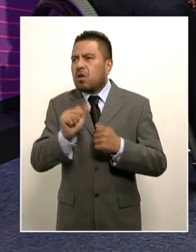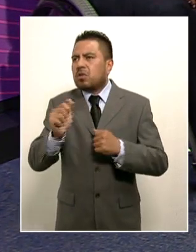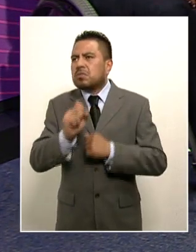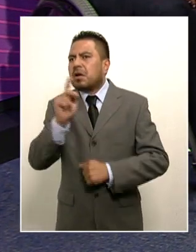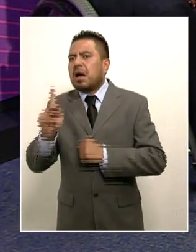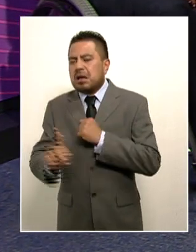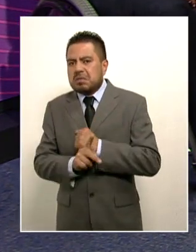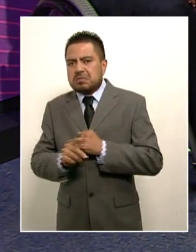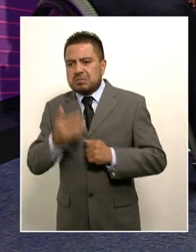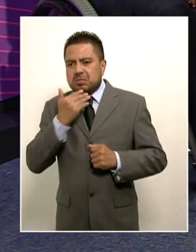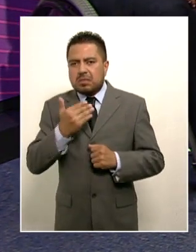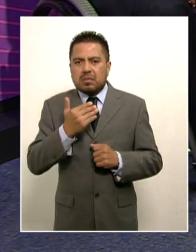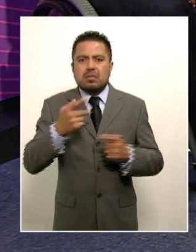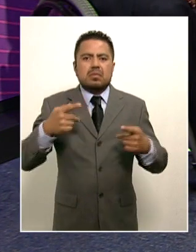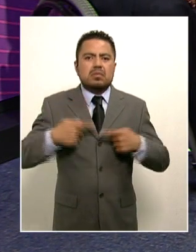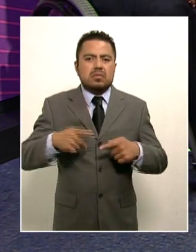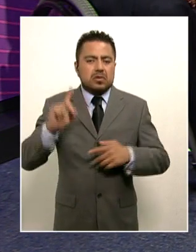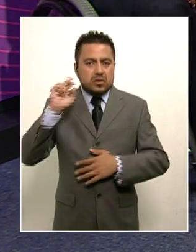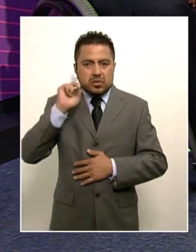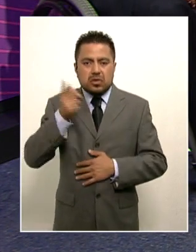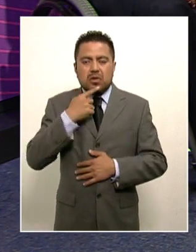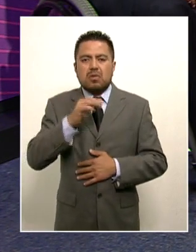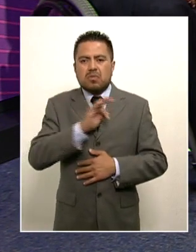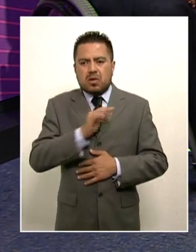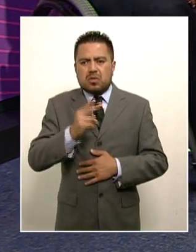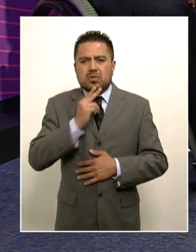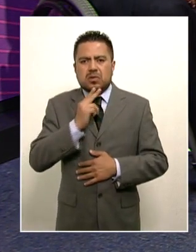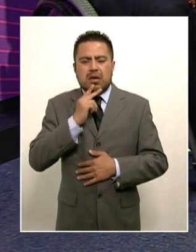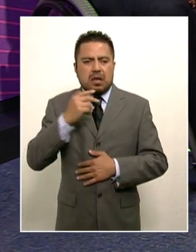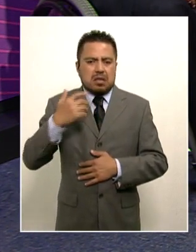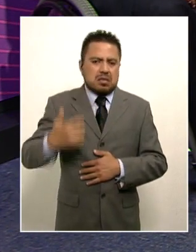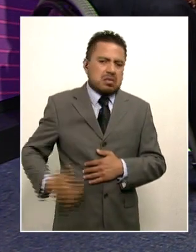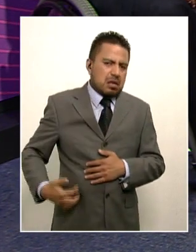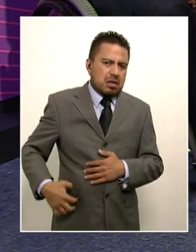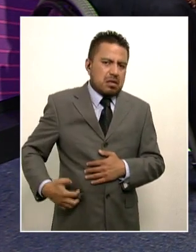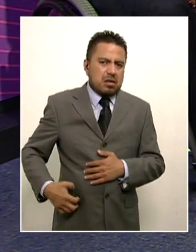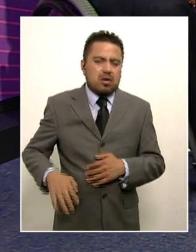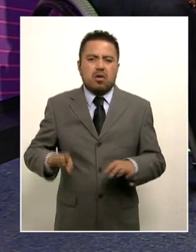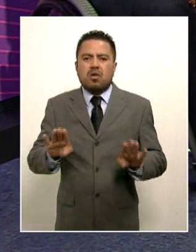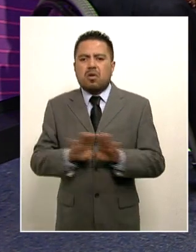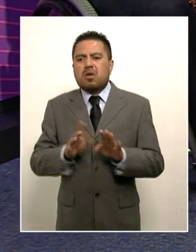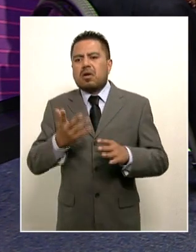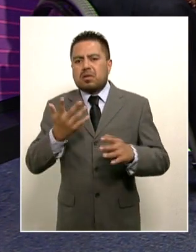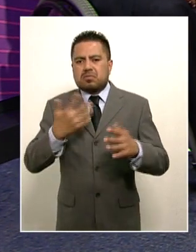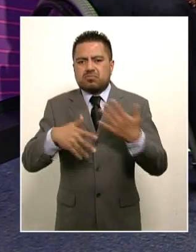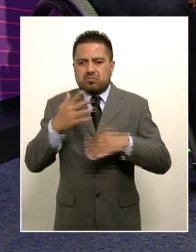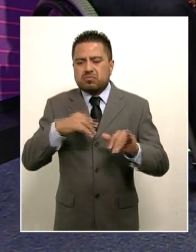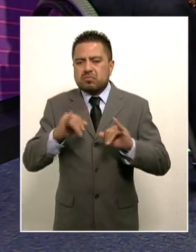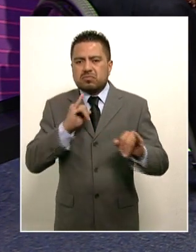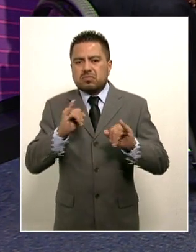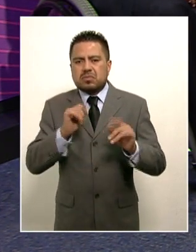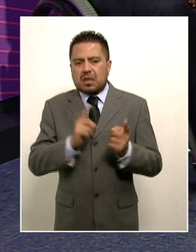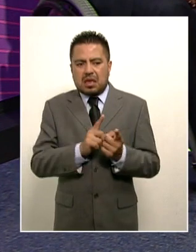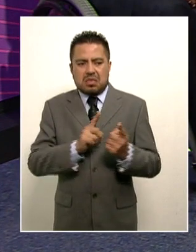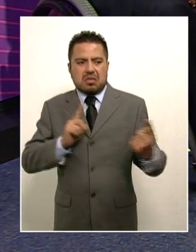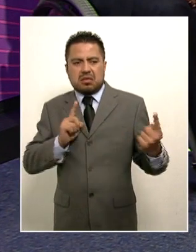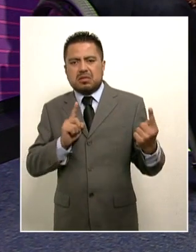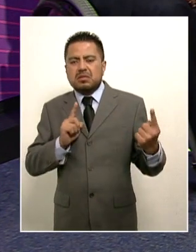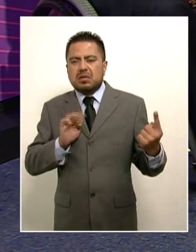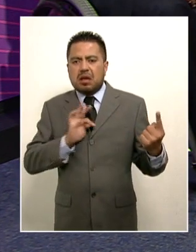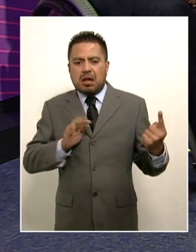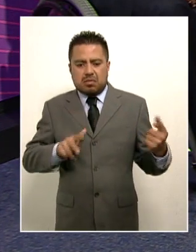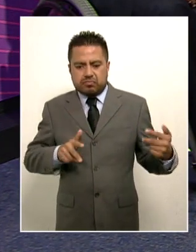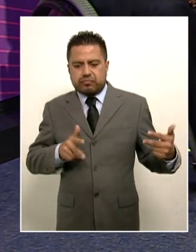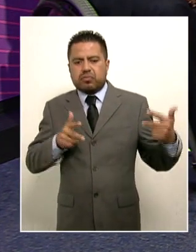perfectamente. Y las personas sordas pueden usar el teléfono, ¿no? Con traductores de lengua de señas a distancia, ¿no? Y pueden